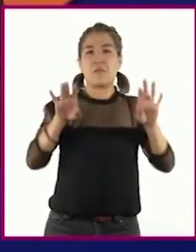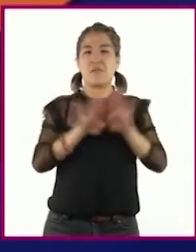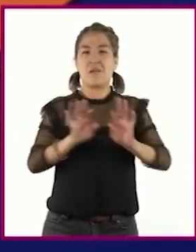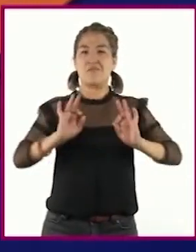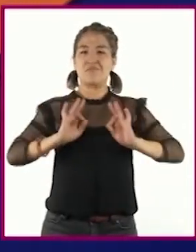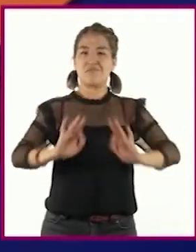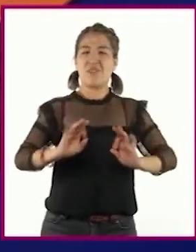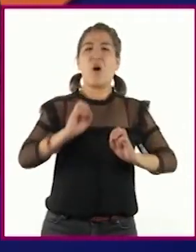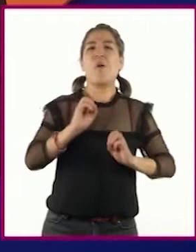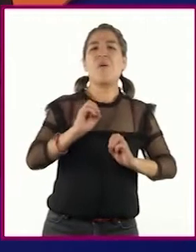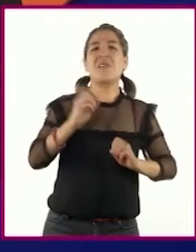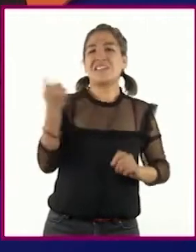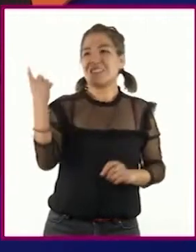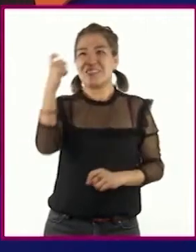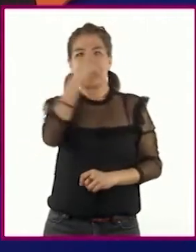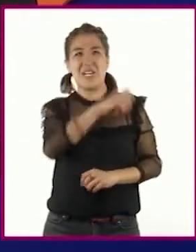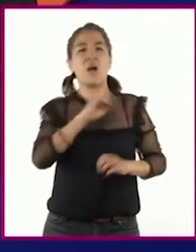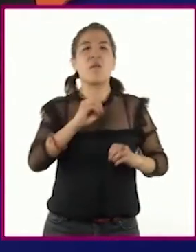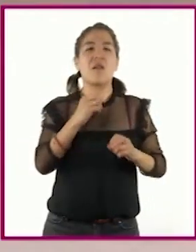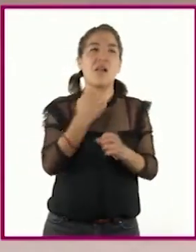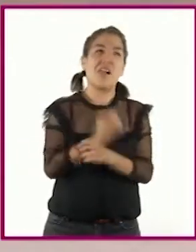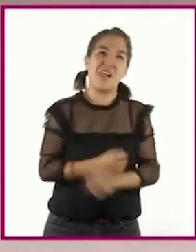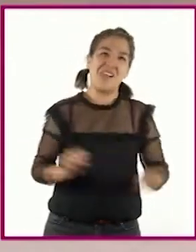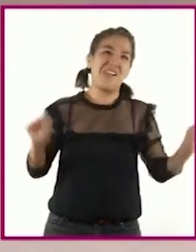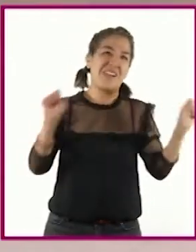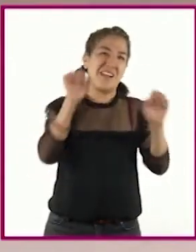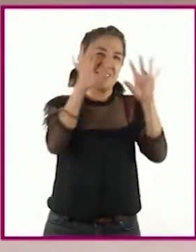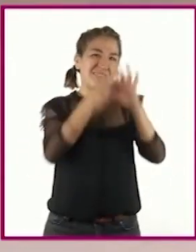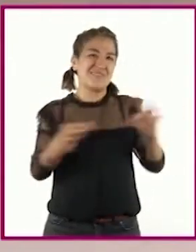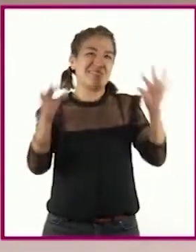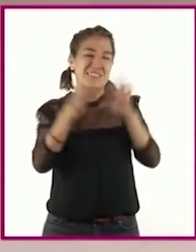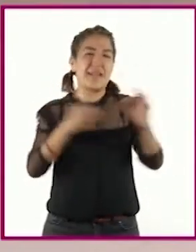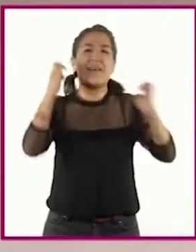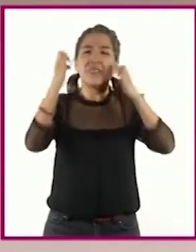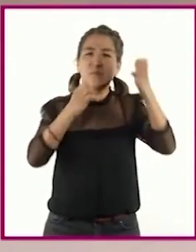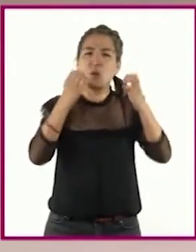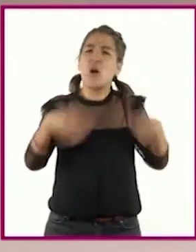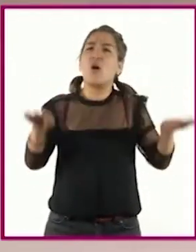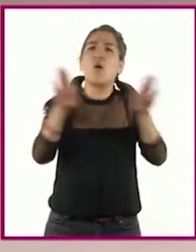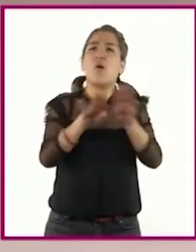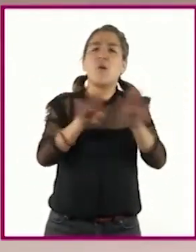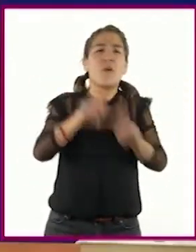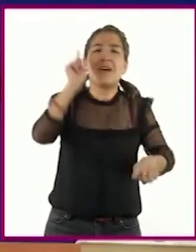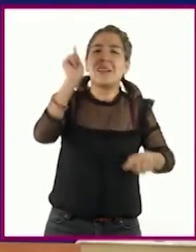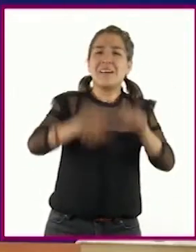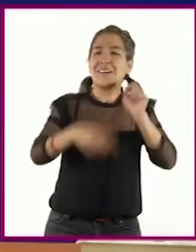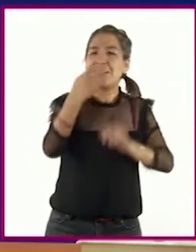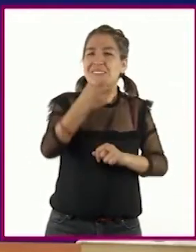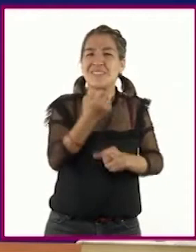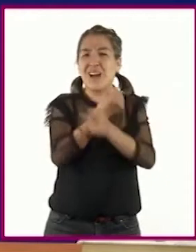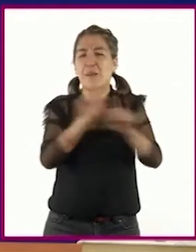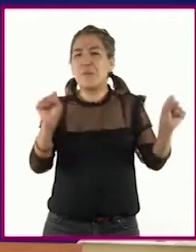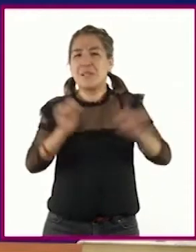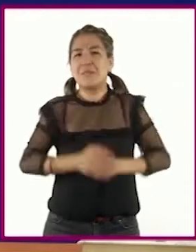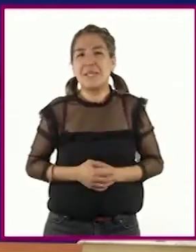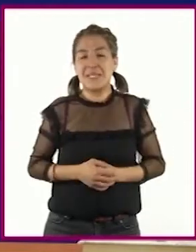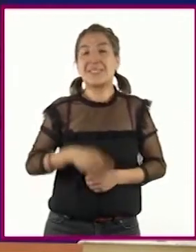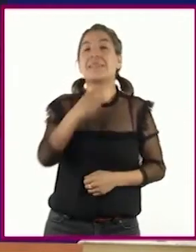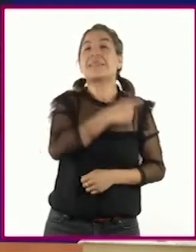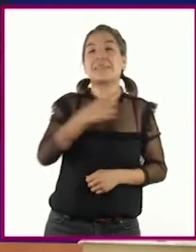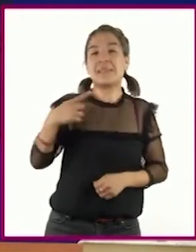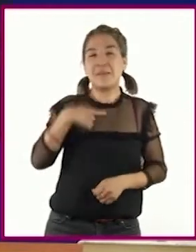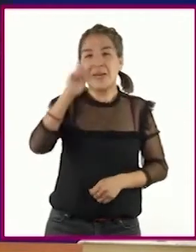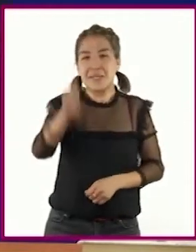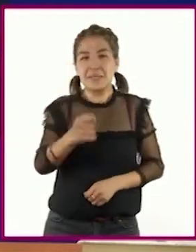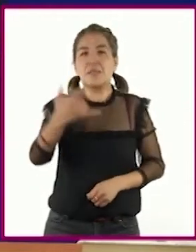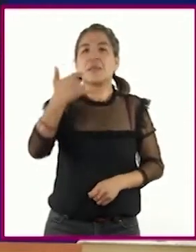o distante e incluso aburrido. ¿Y cómo se logra evitar que sea aburrido? El truco está en